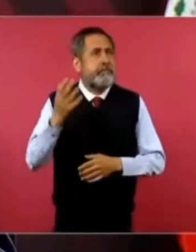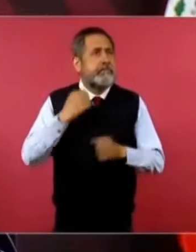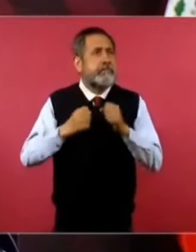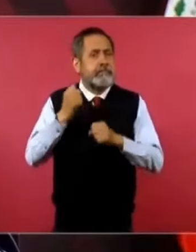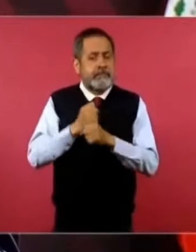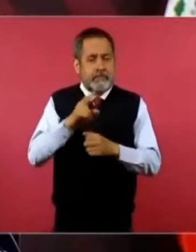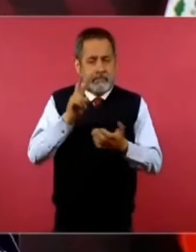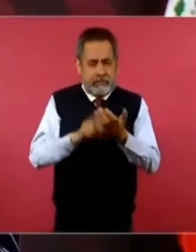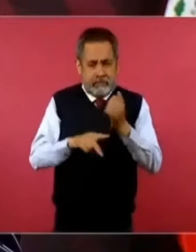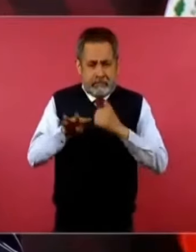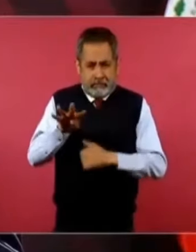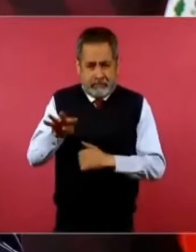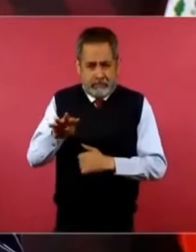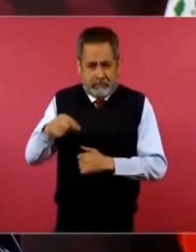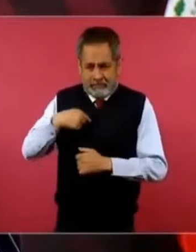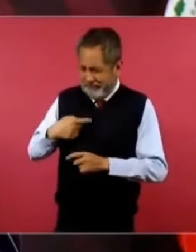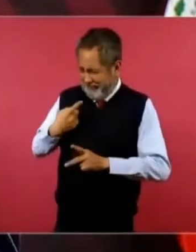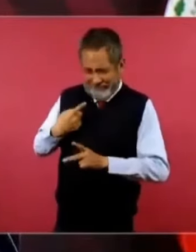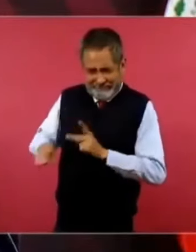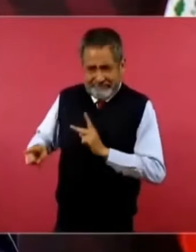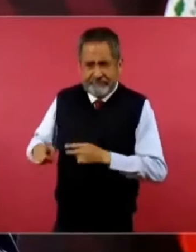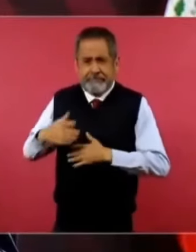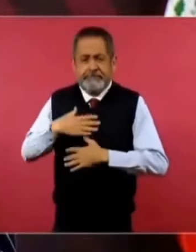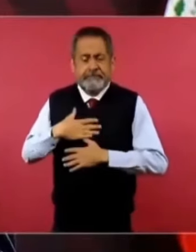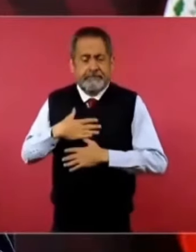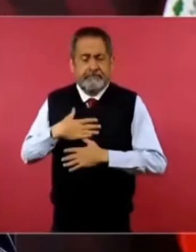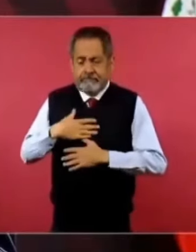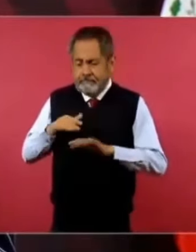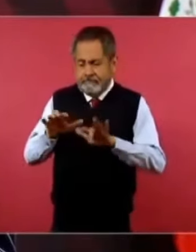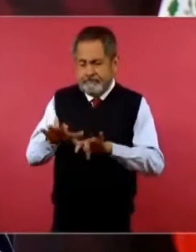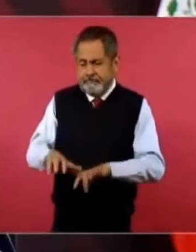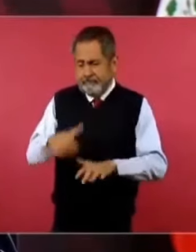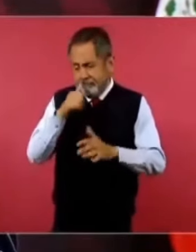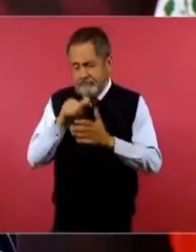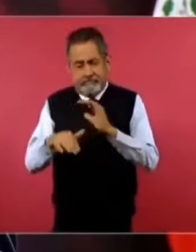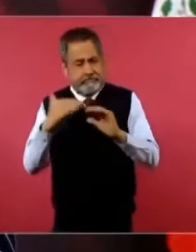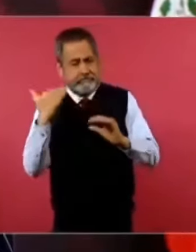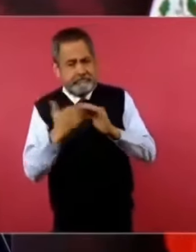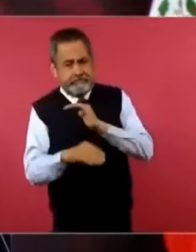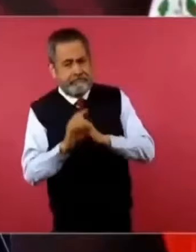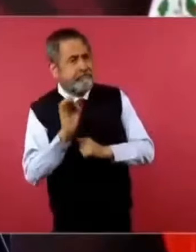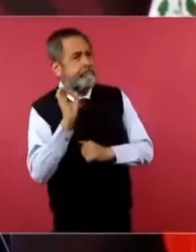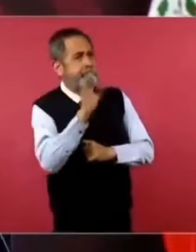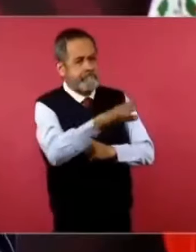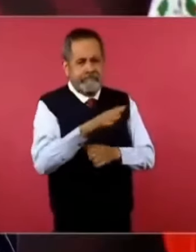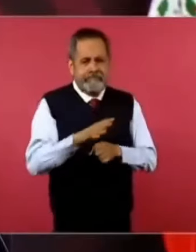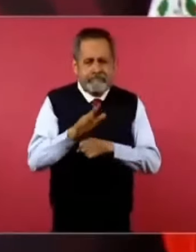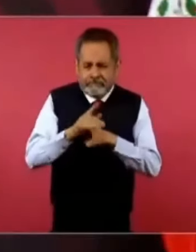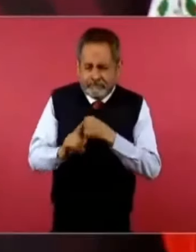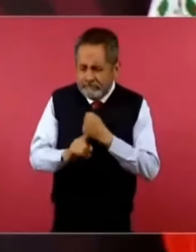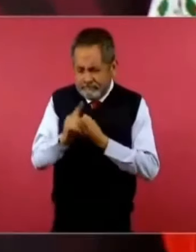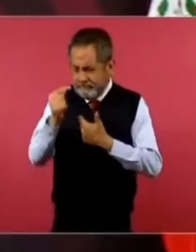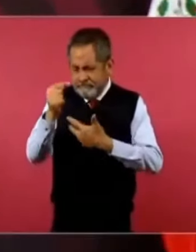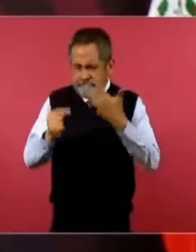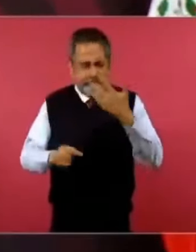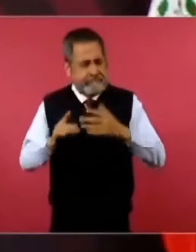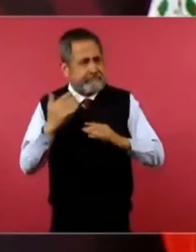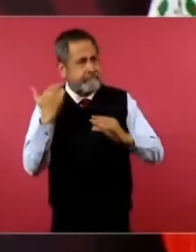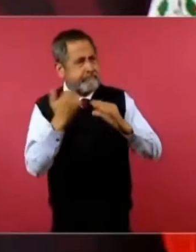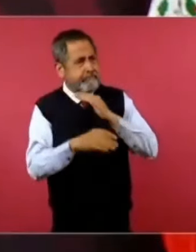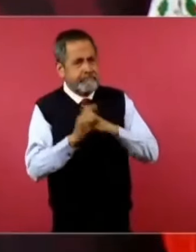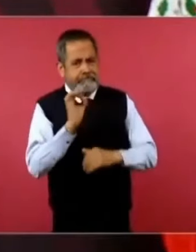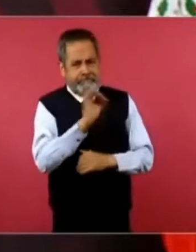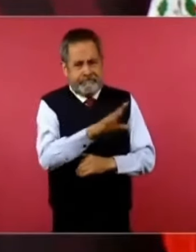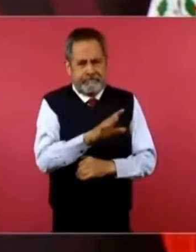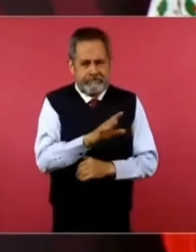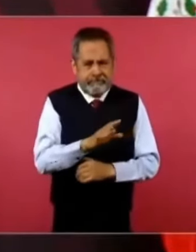entrando entrando cuando le escribí para decirle cuál es el problema eh